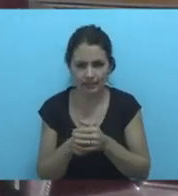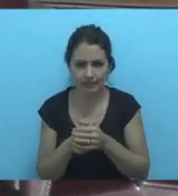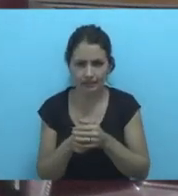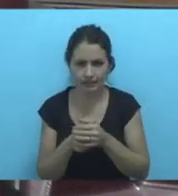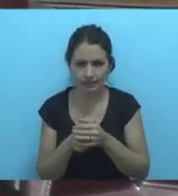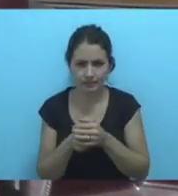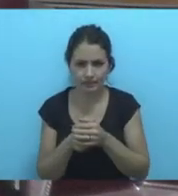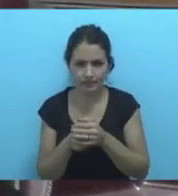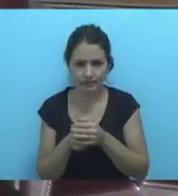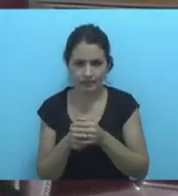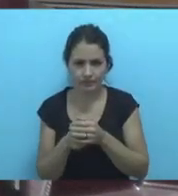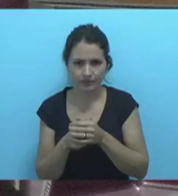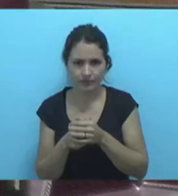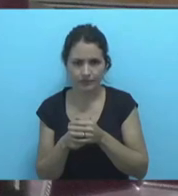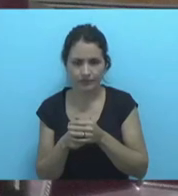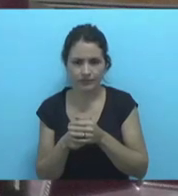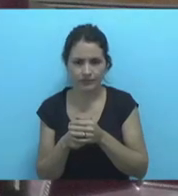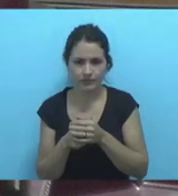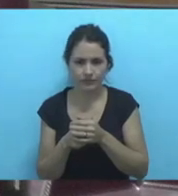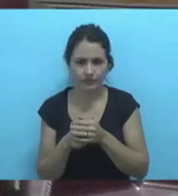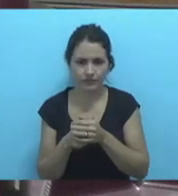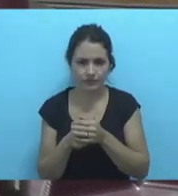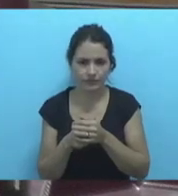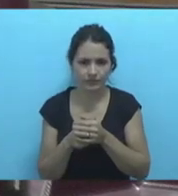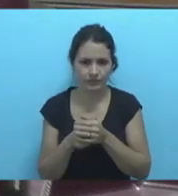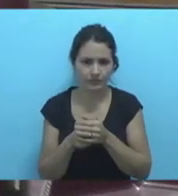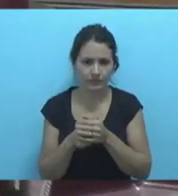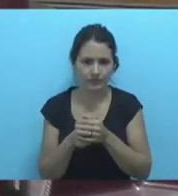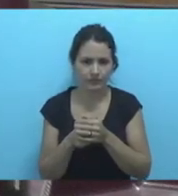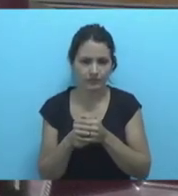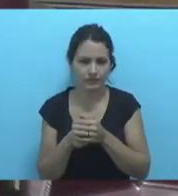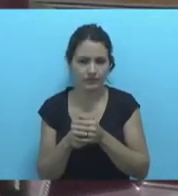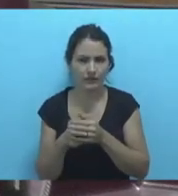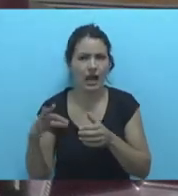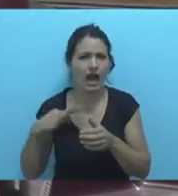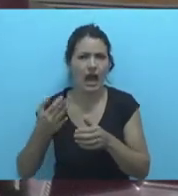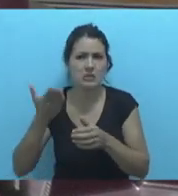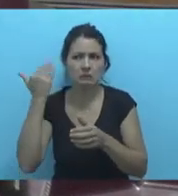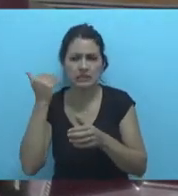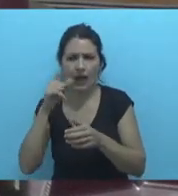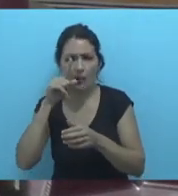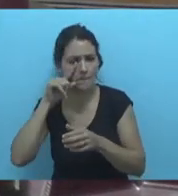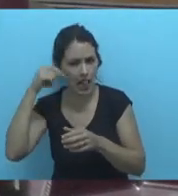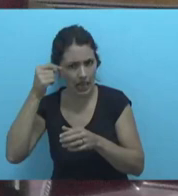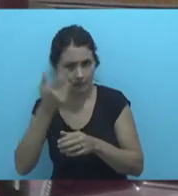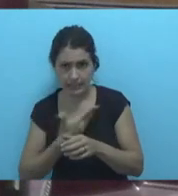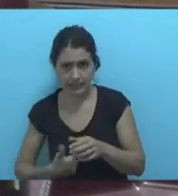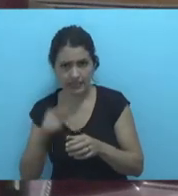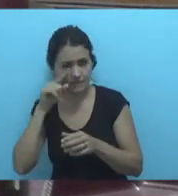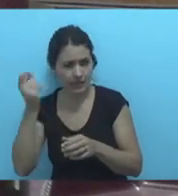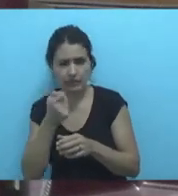gobernada por uno de los mejores políticos y seres humanos, como lo definió el año pasado Alberto Fernández. En